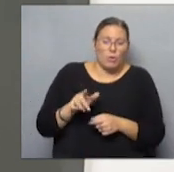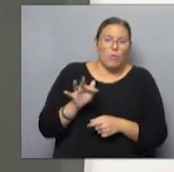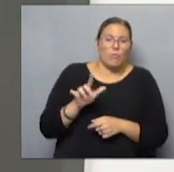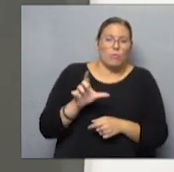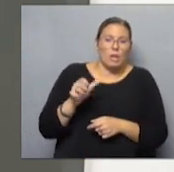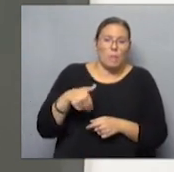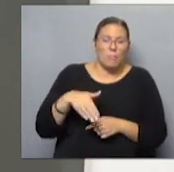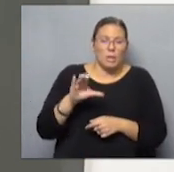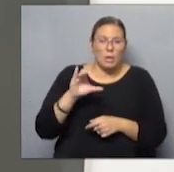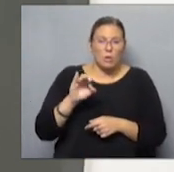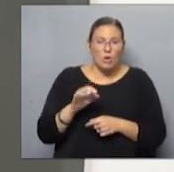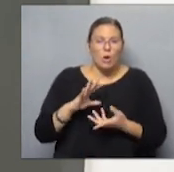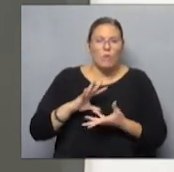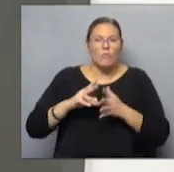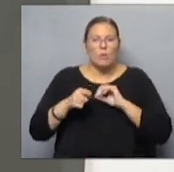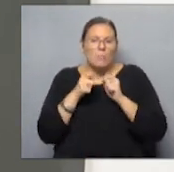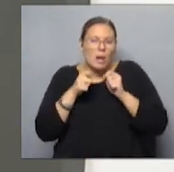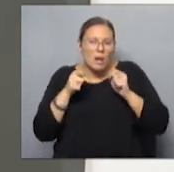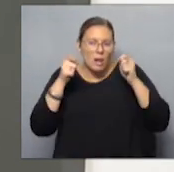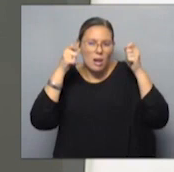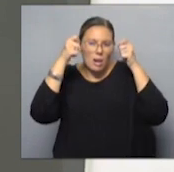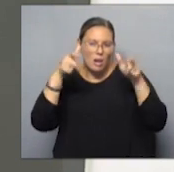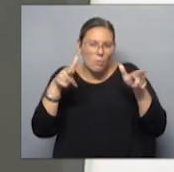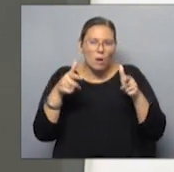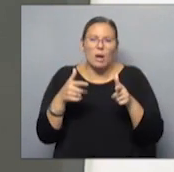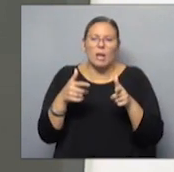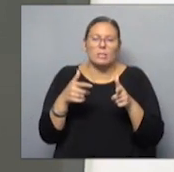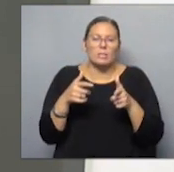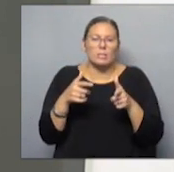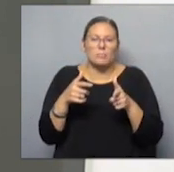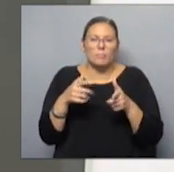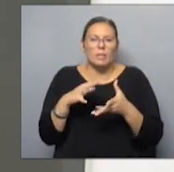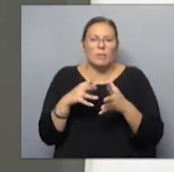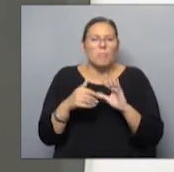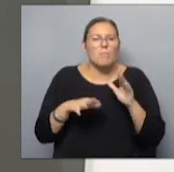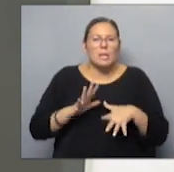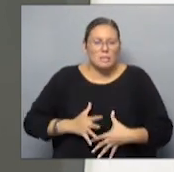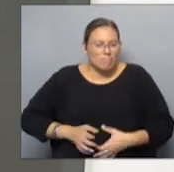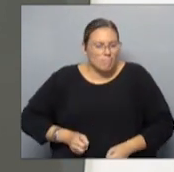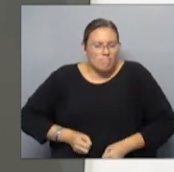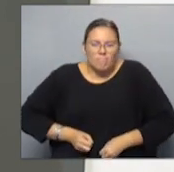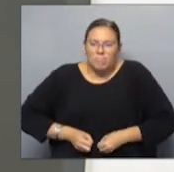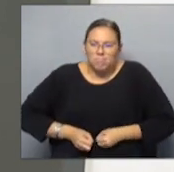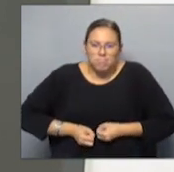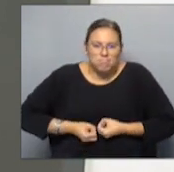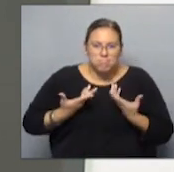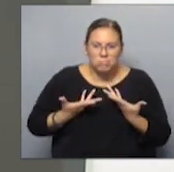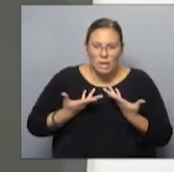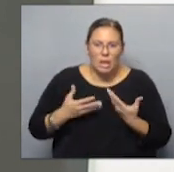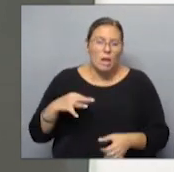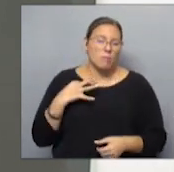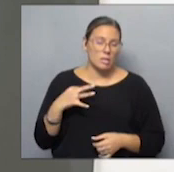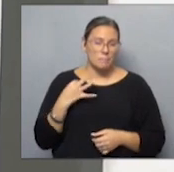es nuestro lenguaje, es el lenguaje que nos llena más para poder expresar lo que nos pasa en la